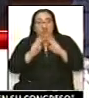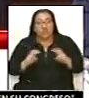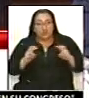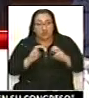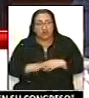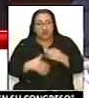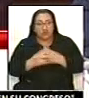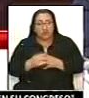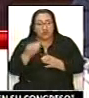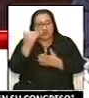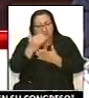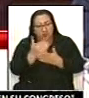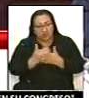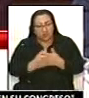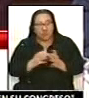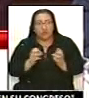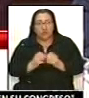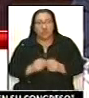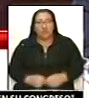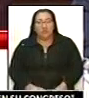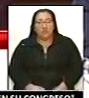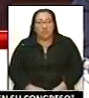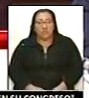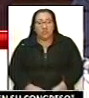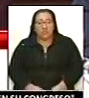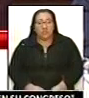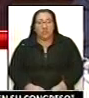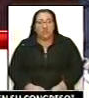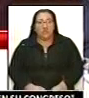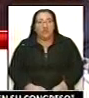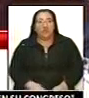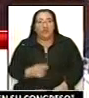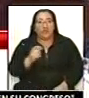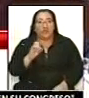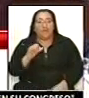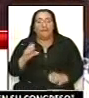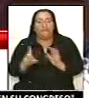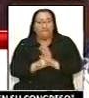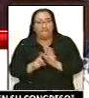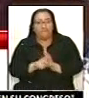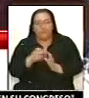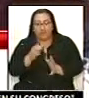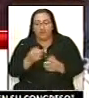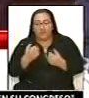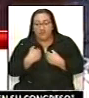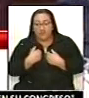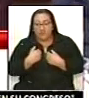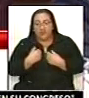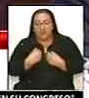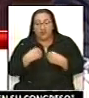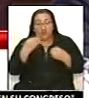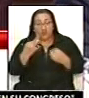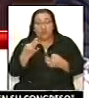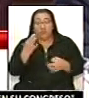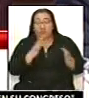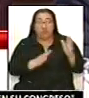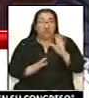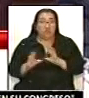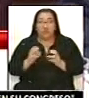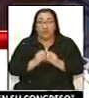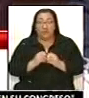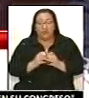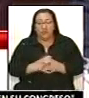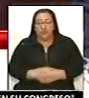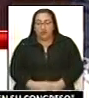a detalle desde el punto de vista técnico-legal, yo descansaría mucho,